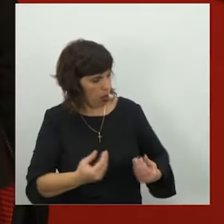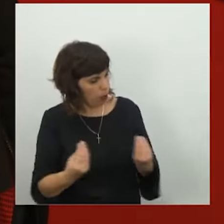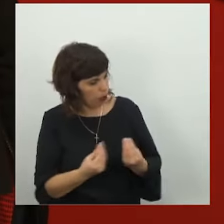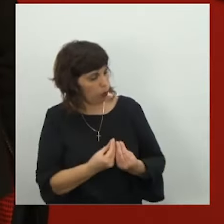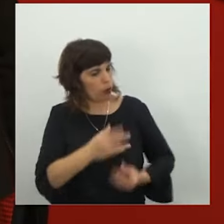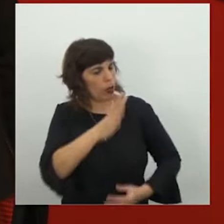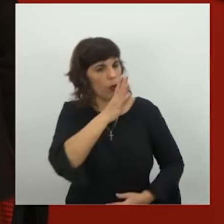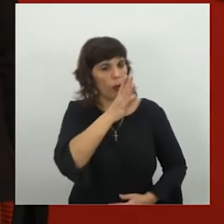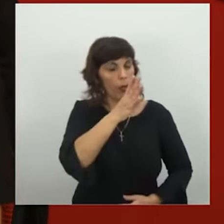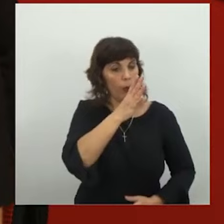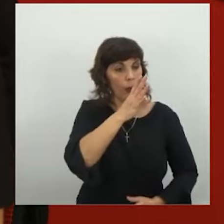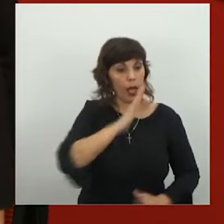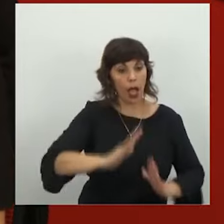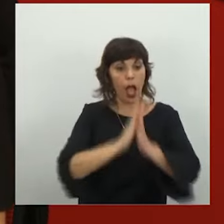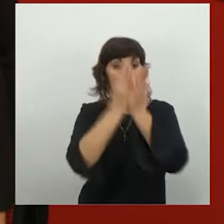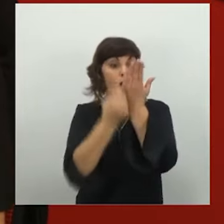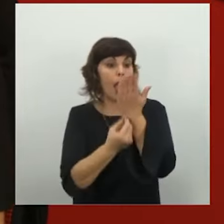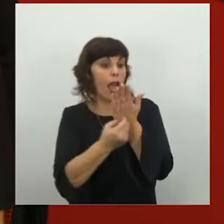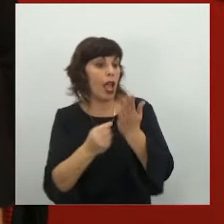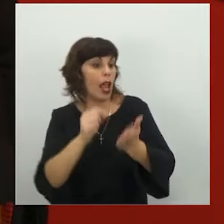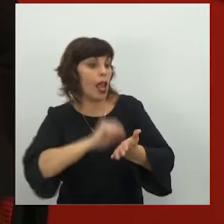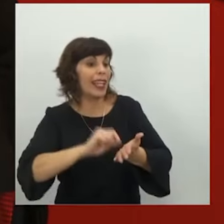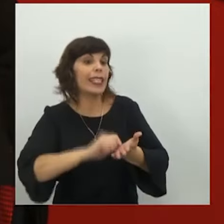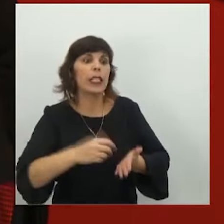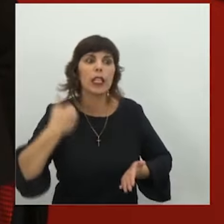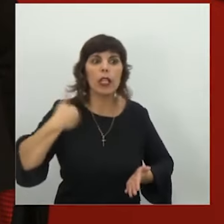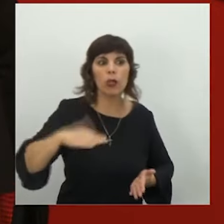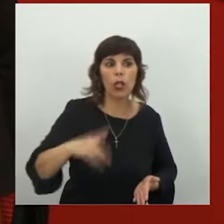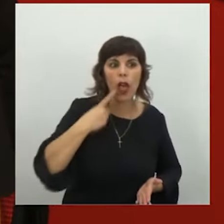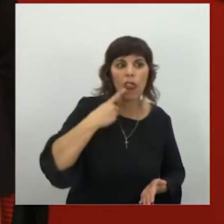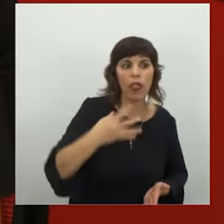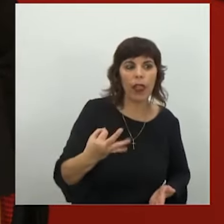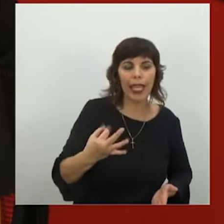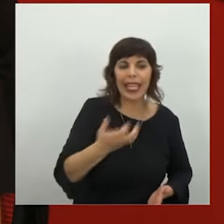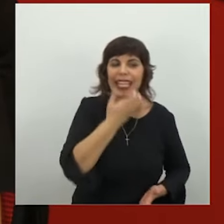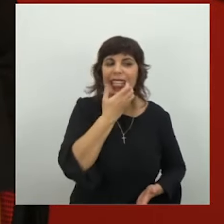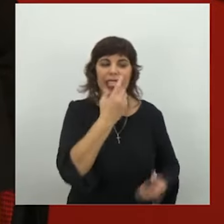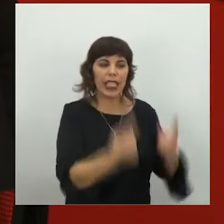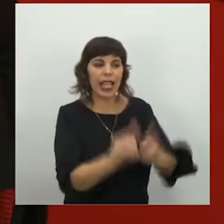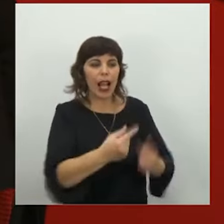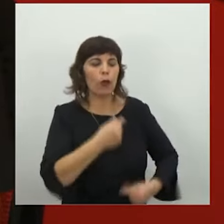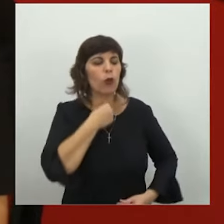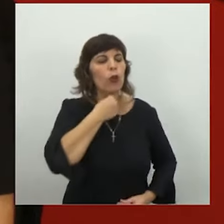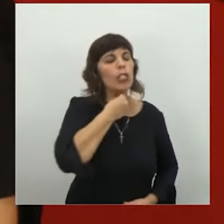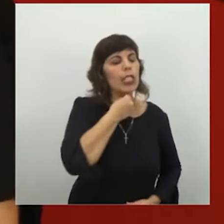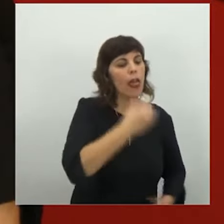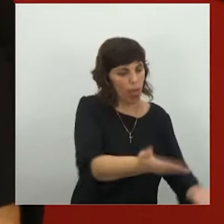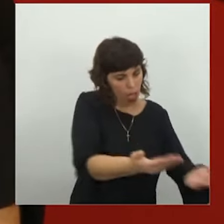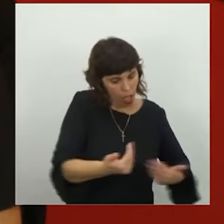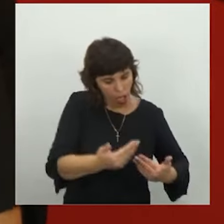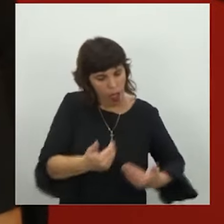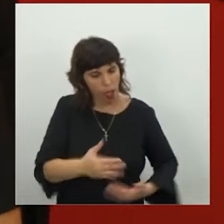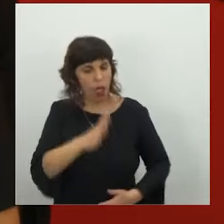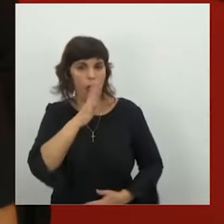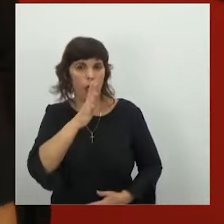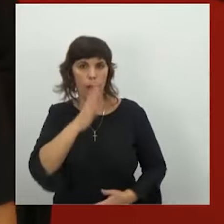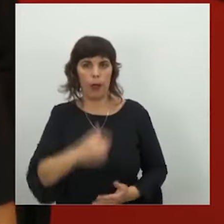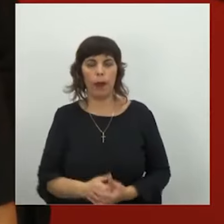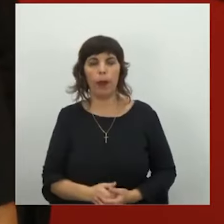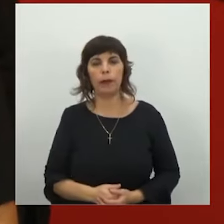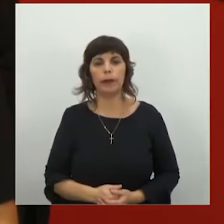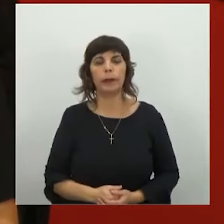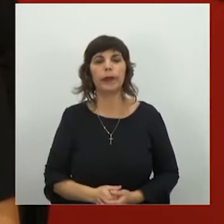Escrituras. Si alguien tenga sed, que venga y que beba. En el profeta Isaías 55, del 1 al 3,